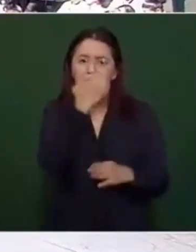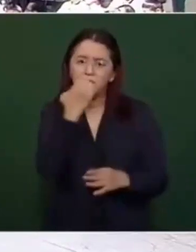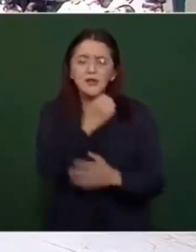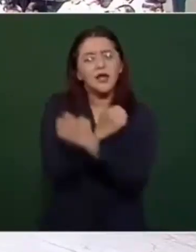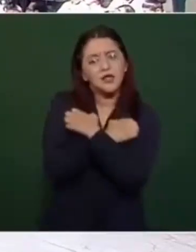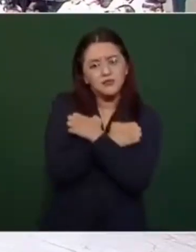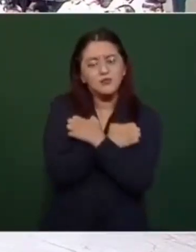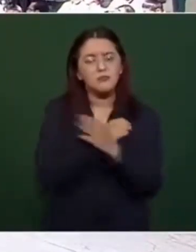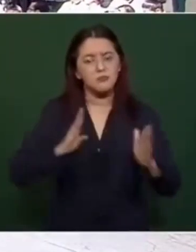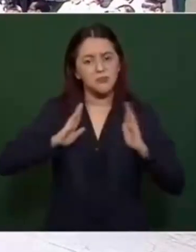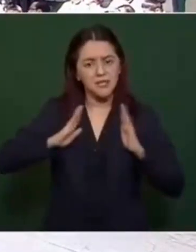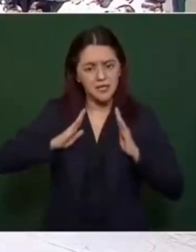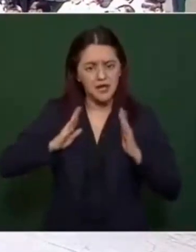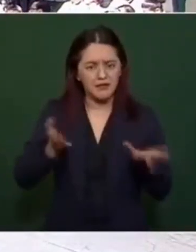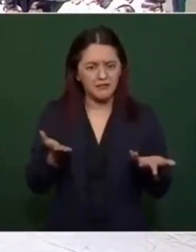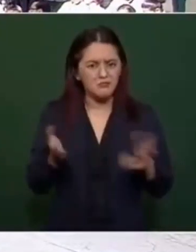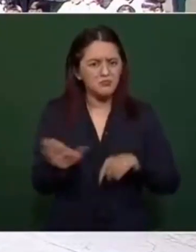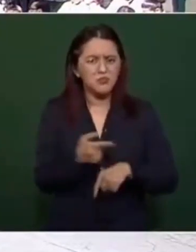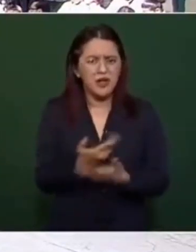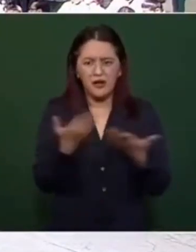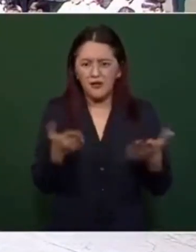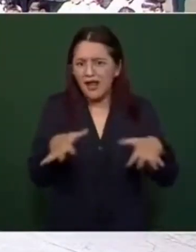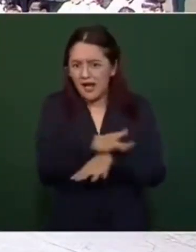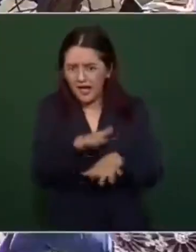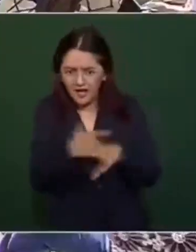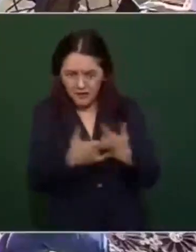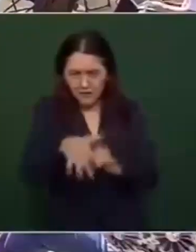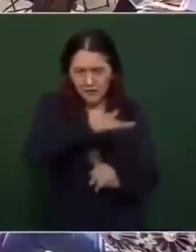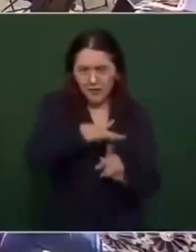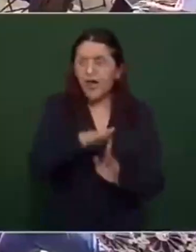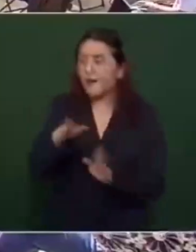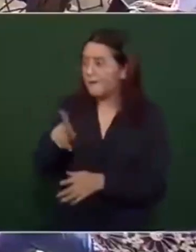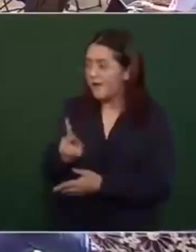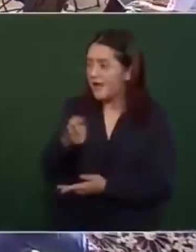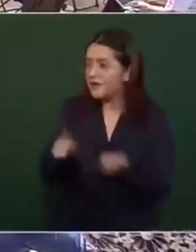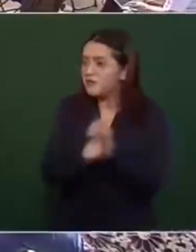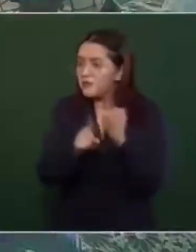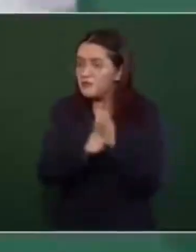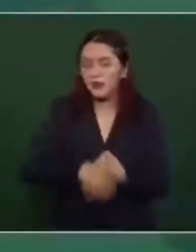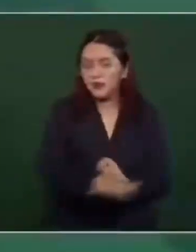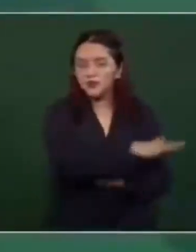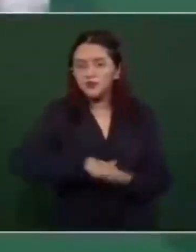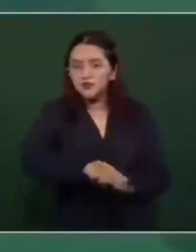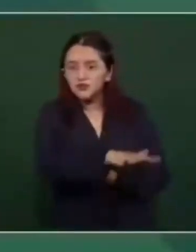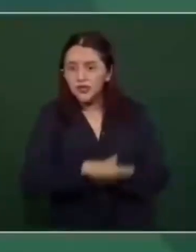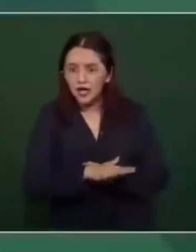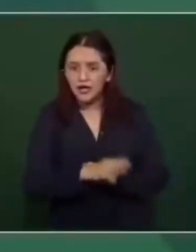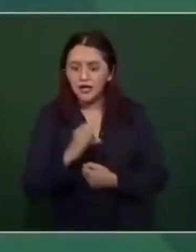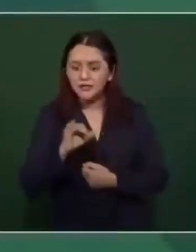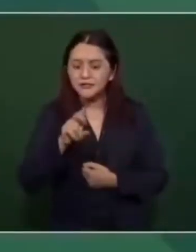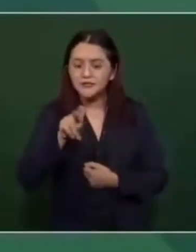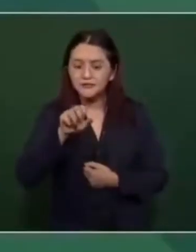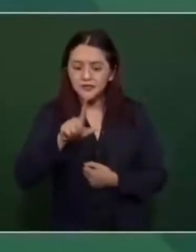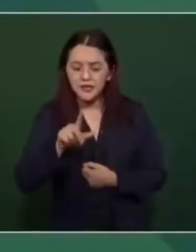en la Secretaría de Seguridad no son las mismas. Está Rosa Isela Rodríguez. No, pero esto es civil. O sea, es una rama civil.